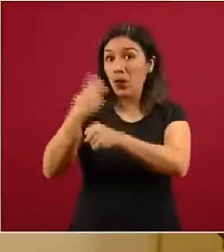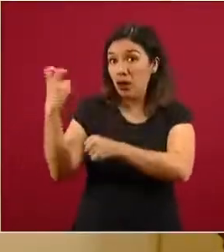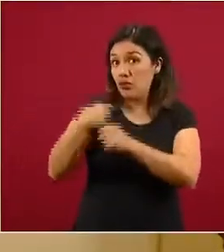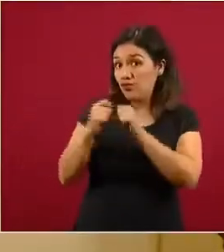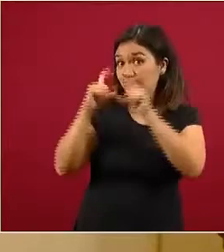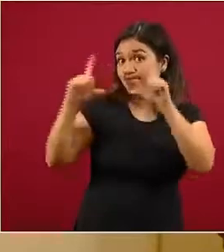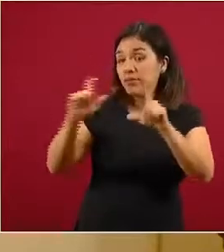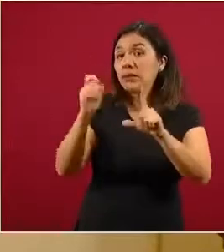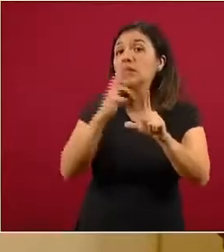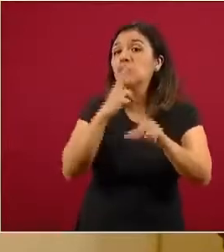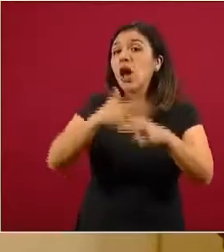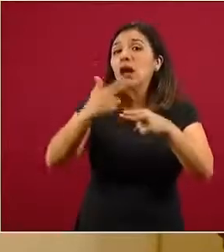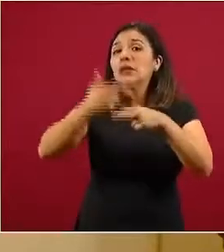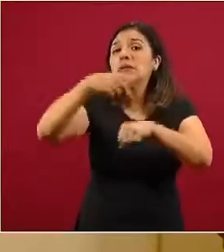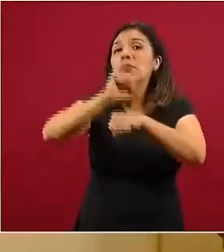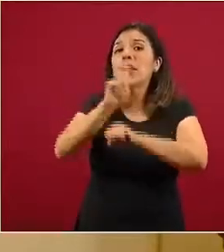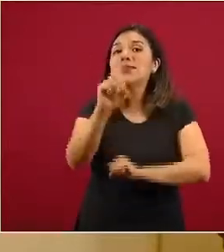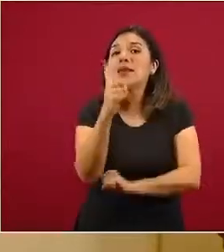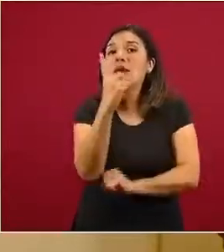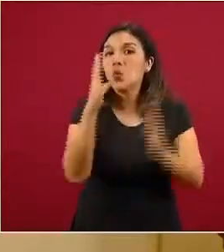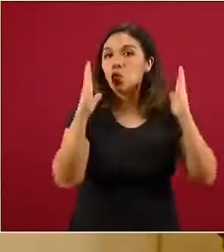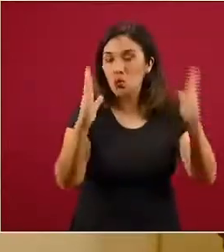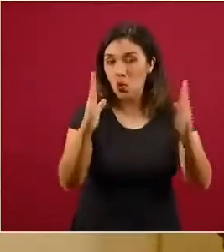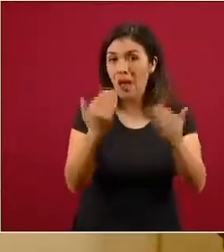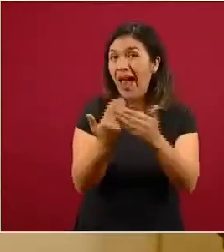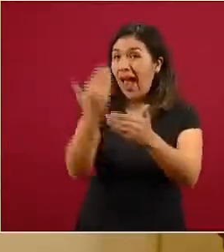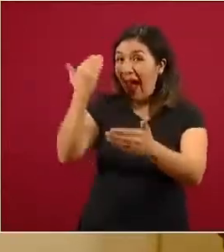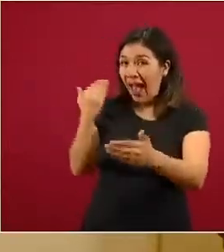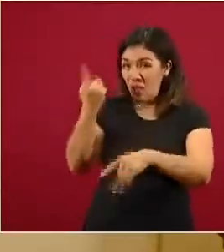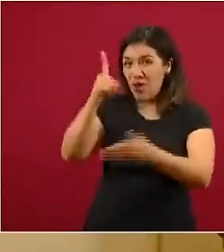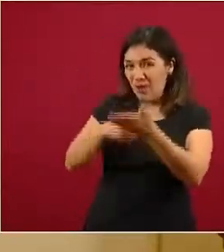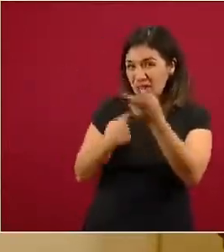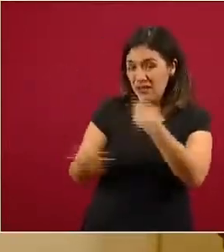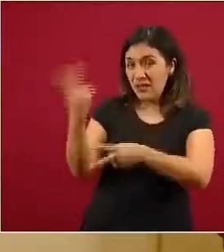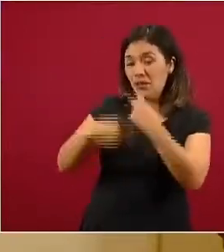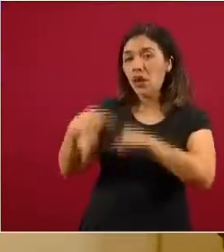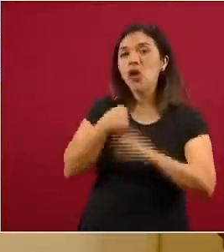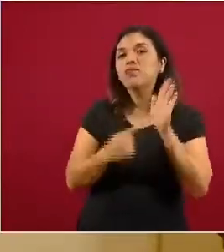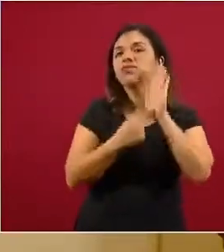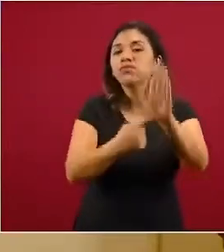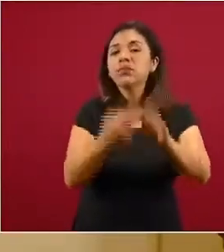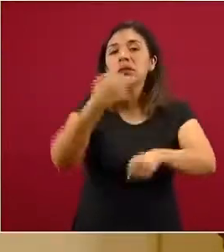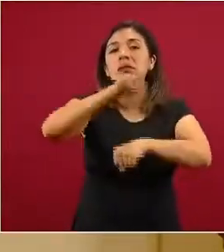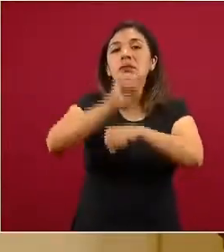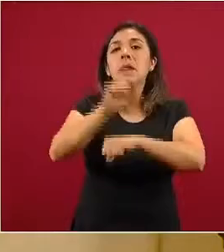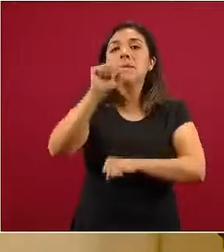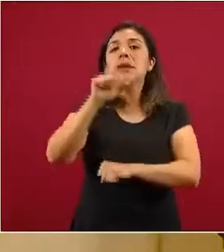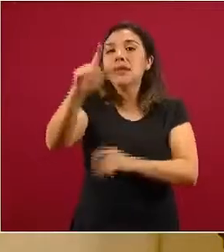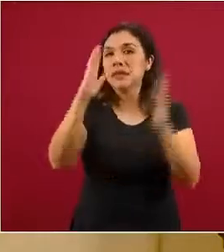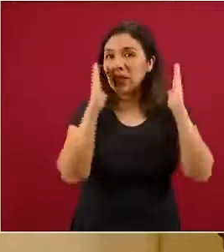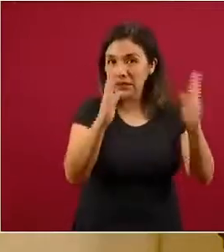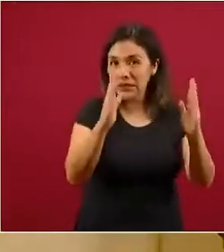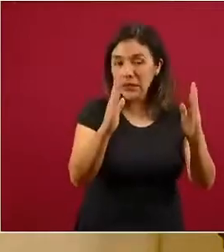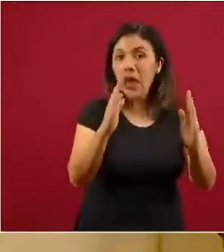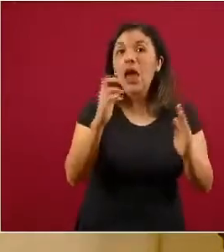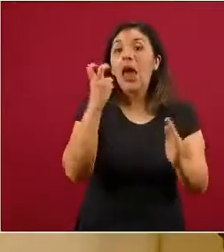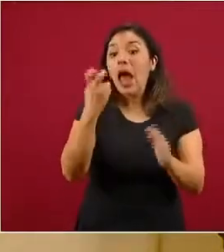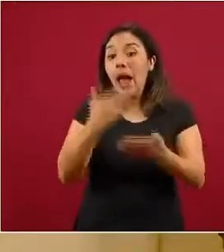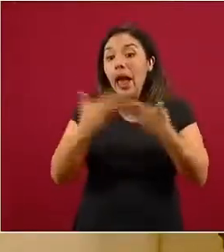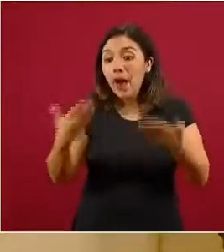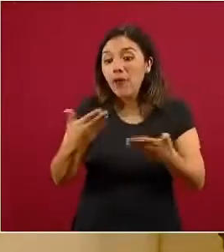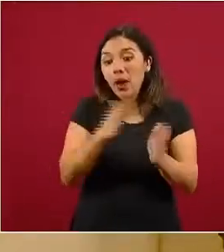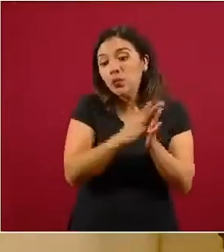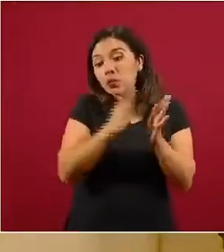32 entidades federativas, hemos hecho una serie de algoritmos para definir qué entidades o qué datos de qué entidades están listos para